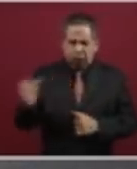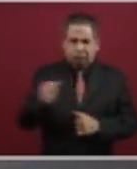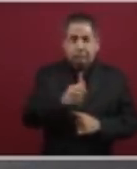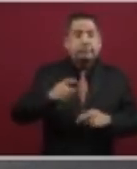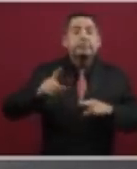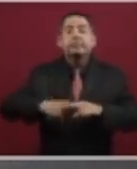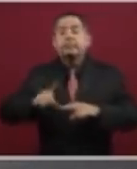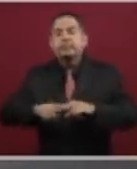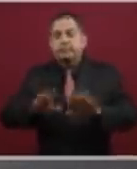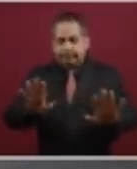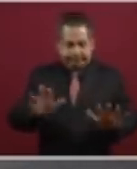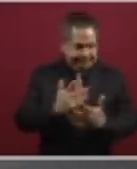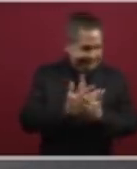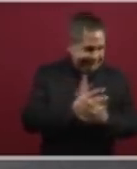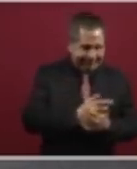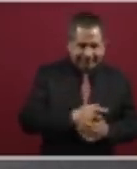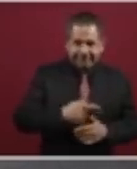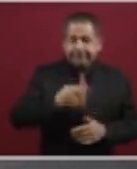Ahí va.